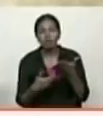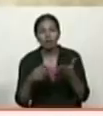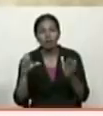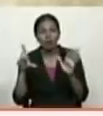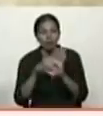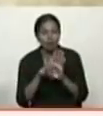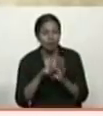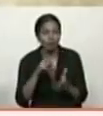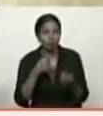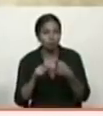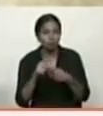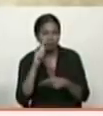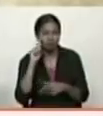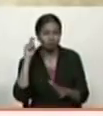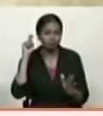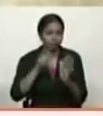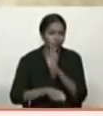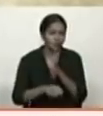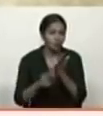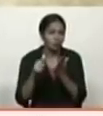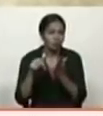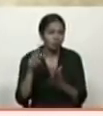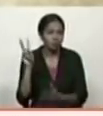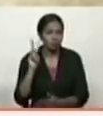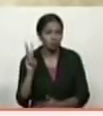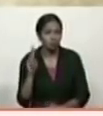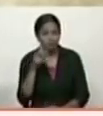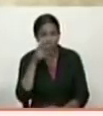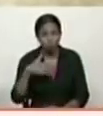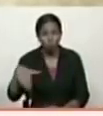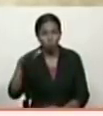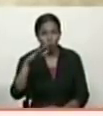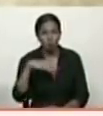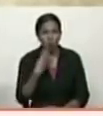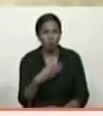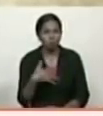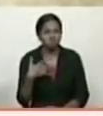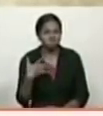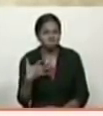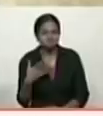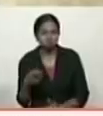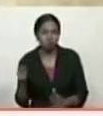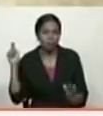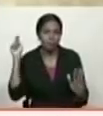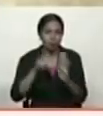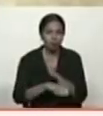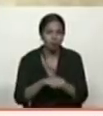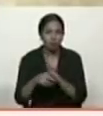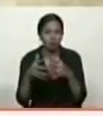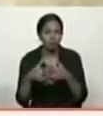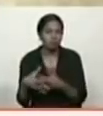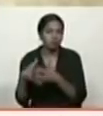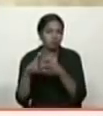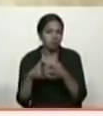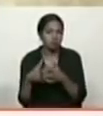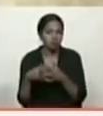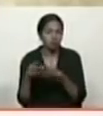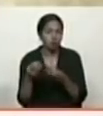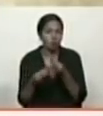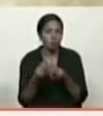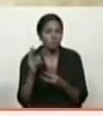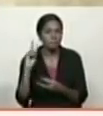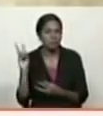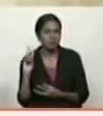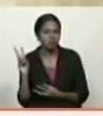bloqueos. ¿Cuánto el pueblo venezolano ha sido afectado por el bloqueo estadounidense? ¿Cuánto le ha costado al pueblo